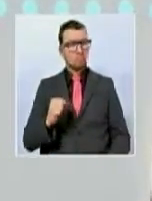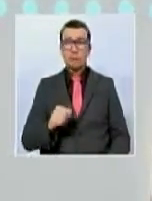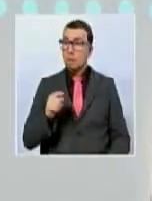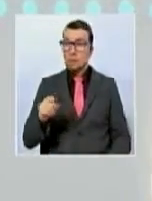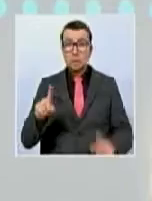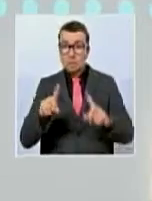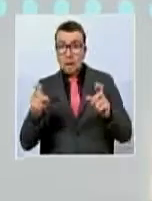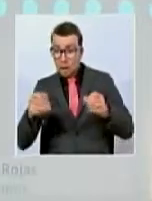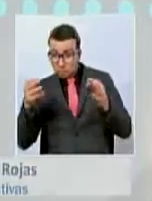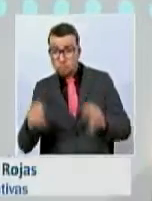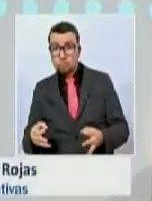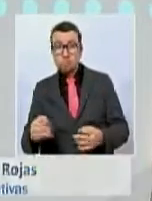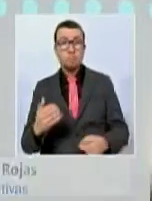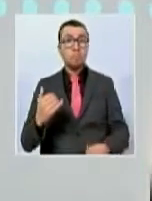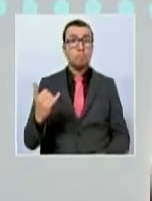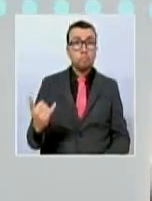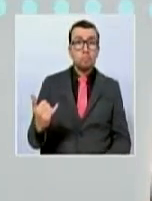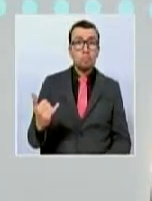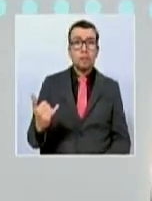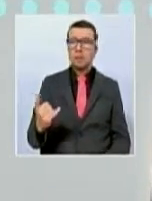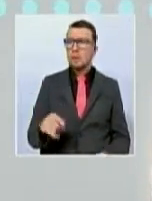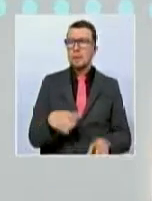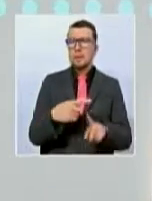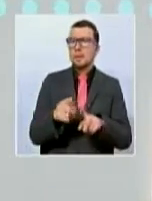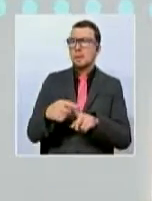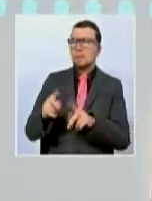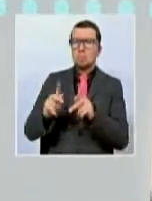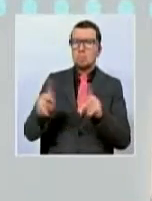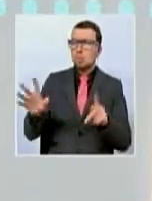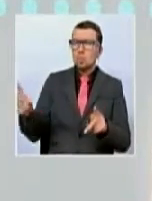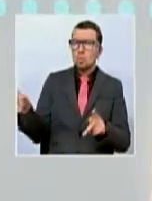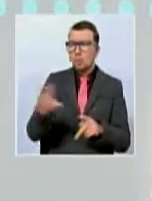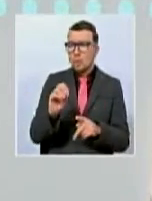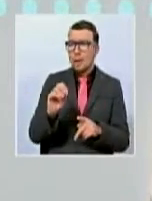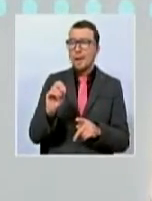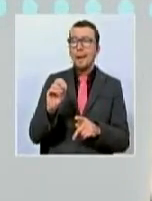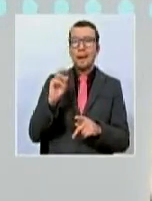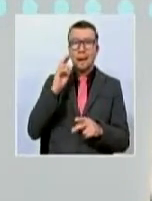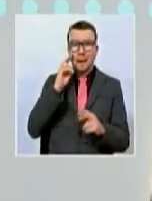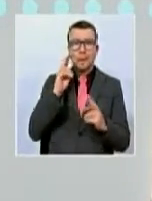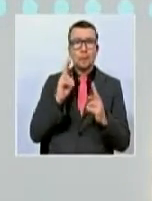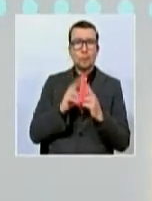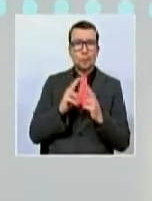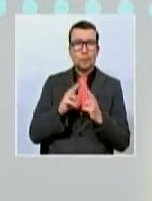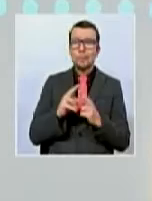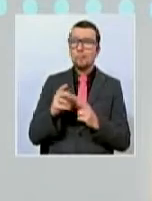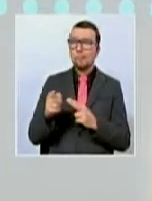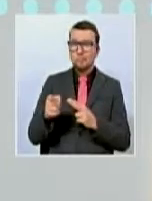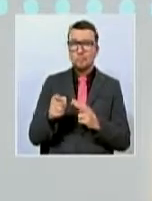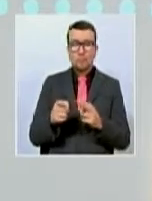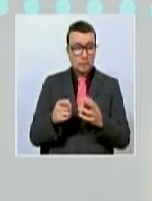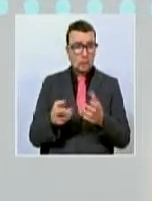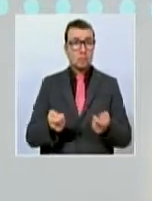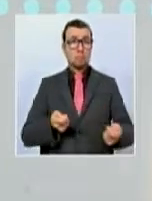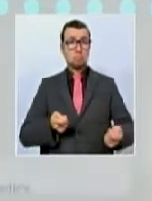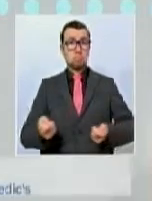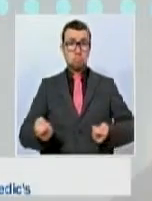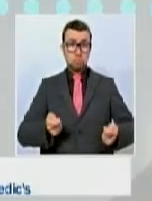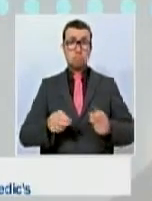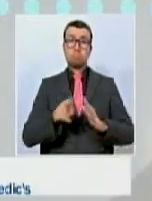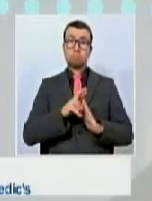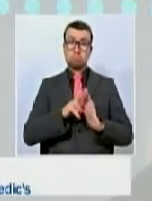tema es que todos los consumidores puedan conocer de primera mano, ¿cierto?, que la industria está regulada y que